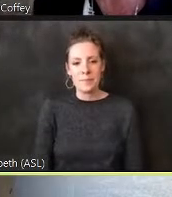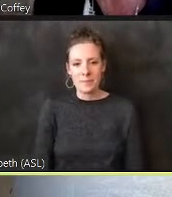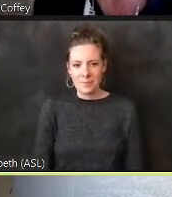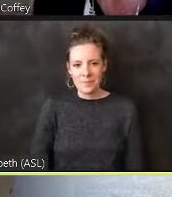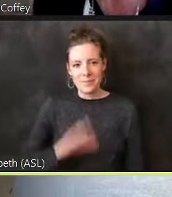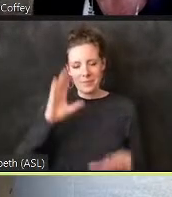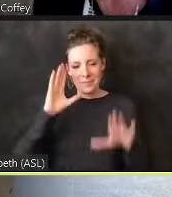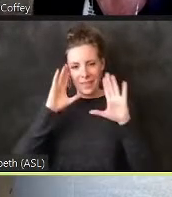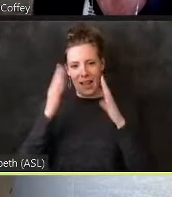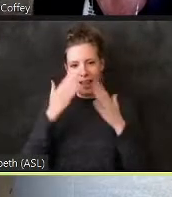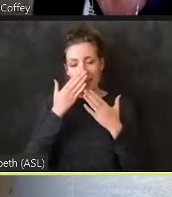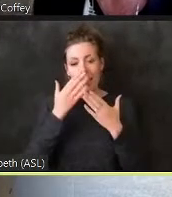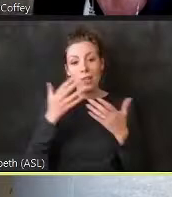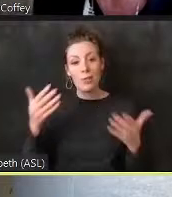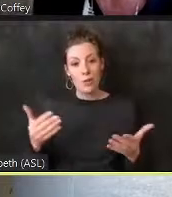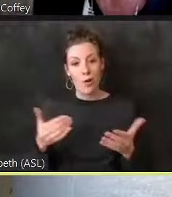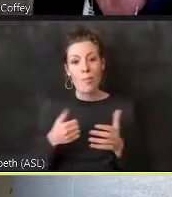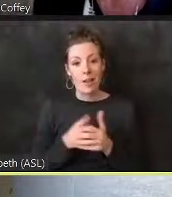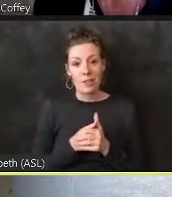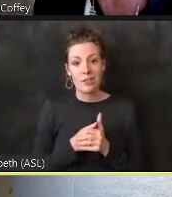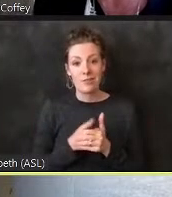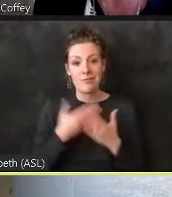Supervisor. Gracias.